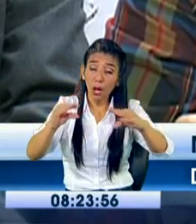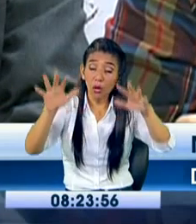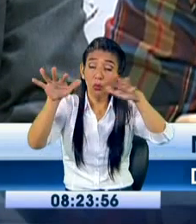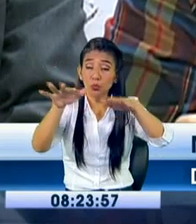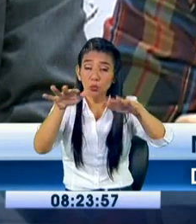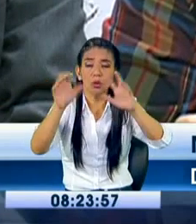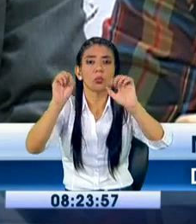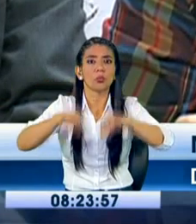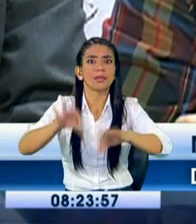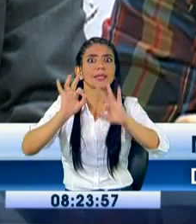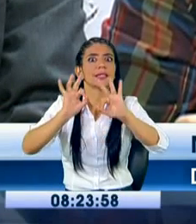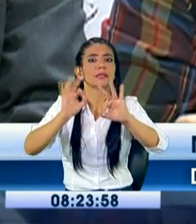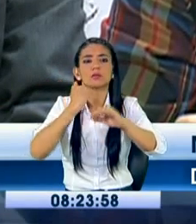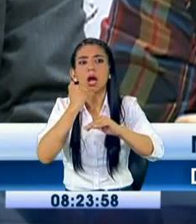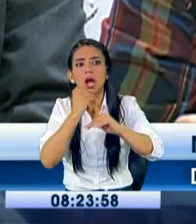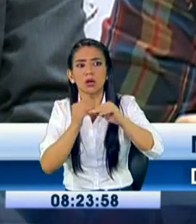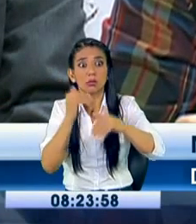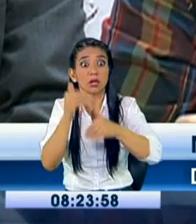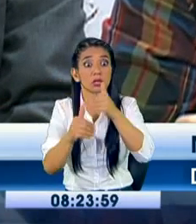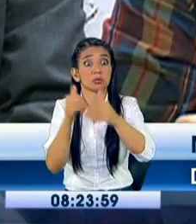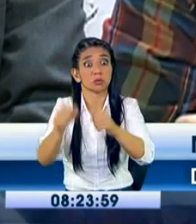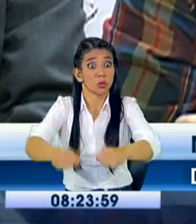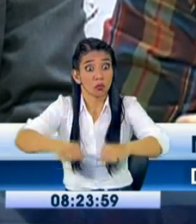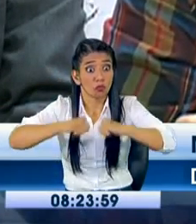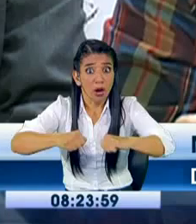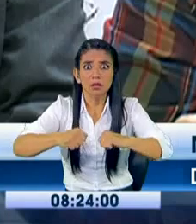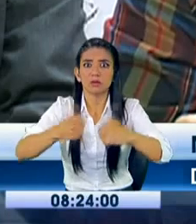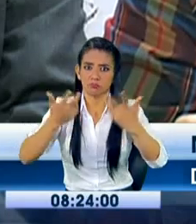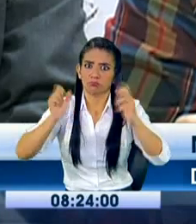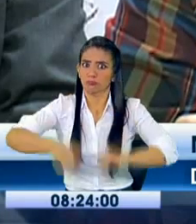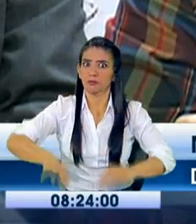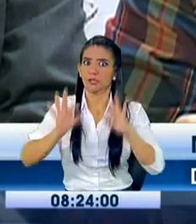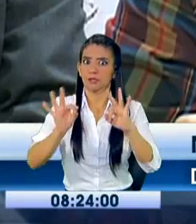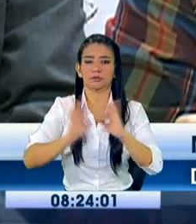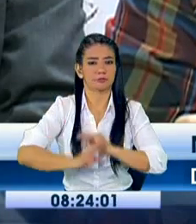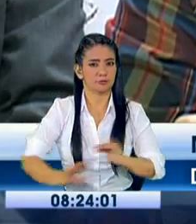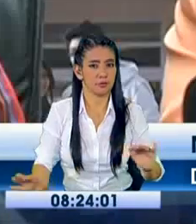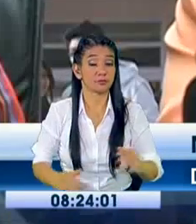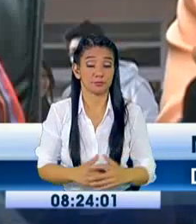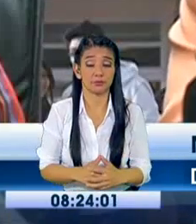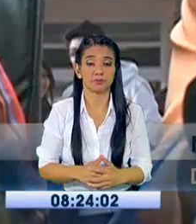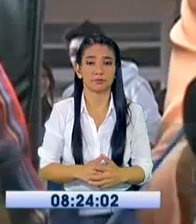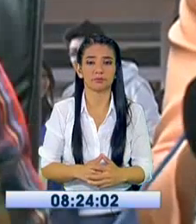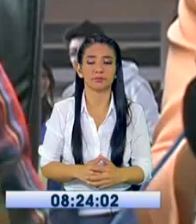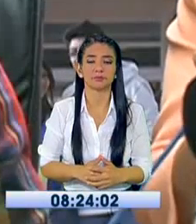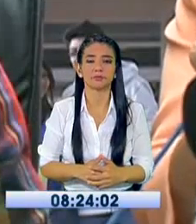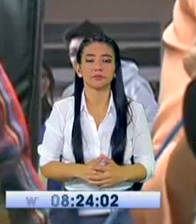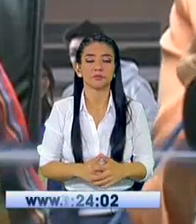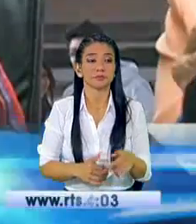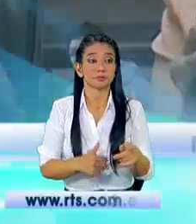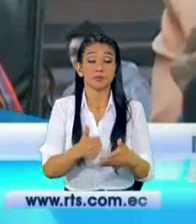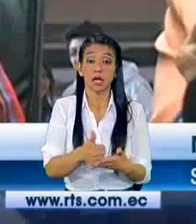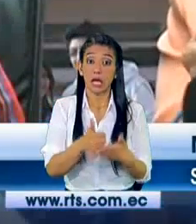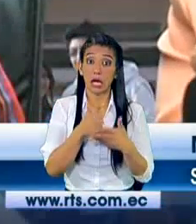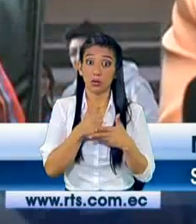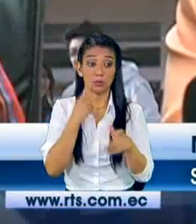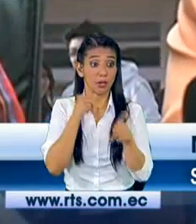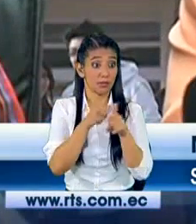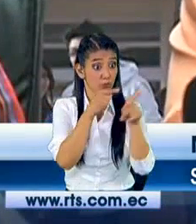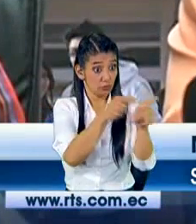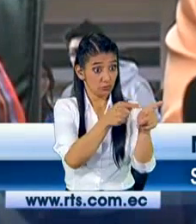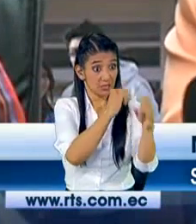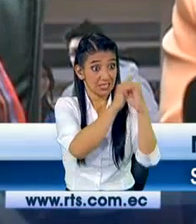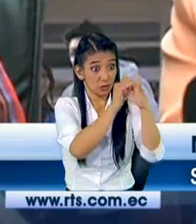recibido los planes operativos en caso de una posible erupción del Cotopaxi, tanto del municipio de Rumiñahui como de la administración zonal de